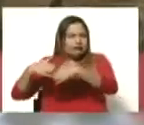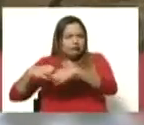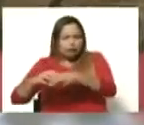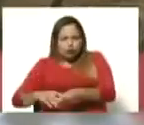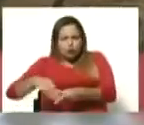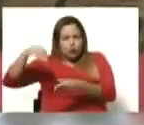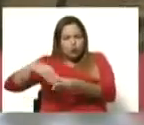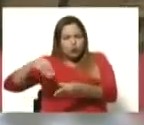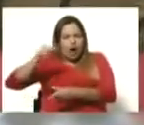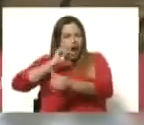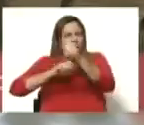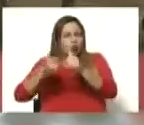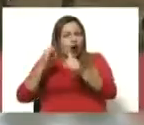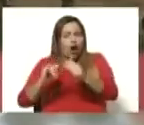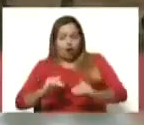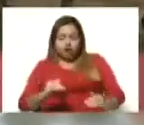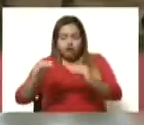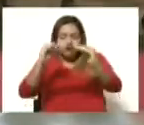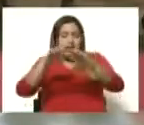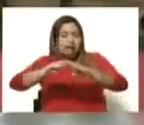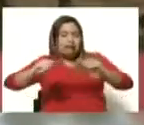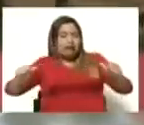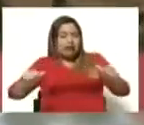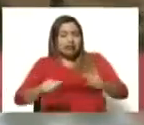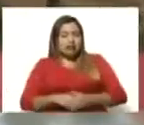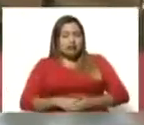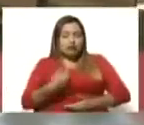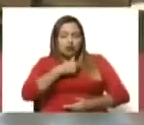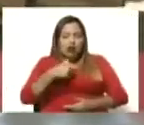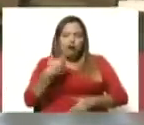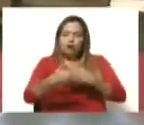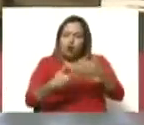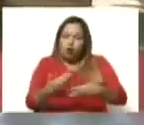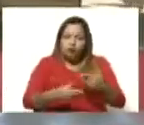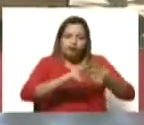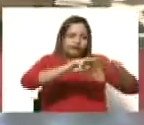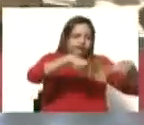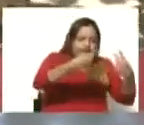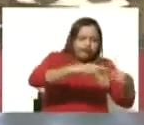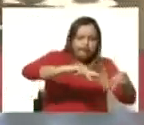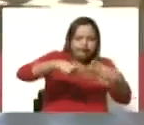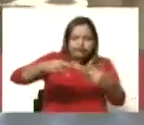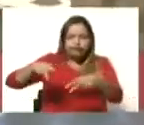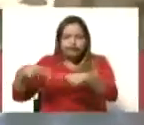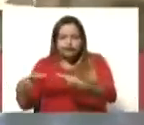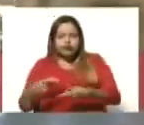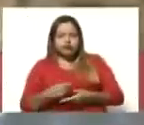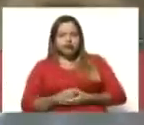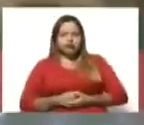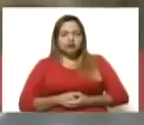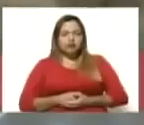tapiadas. Y vamos recuperando pozo por pozo. Vamos recuperando el gran